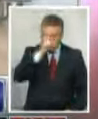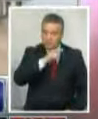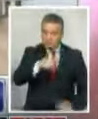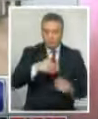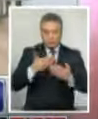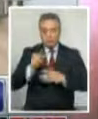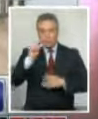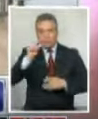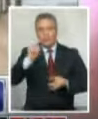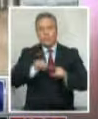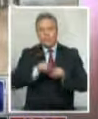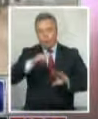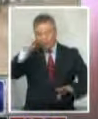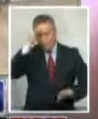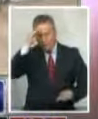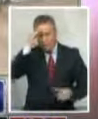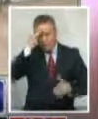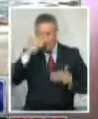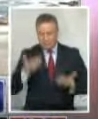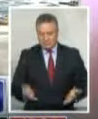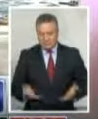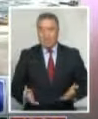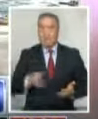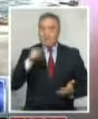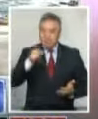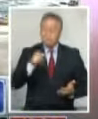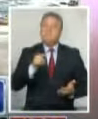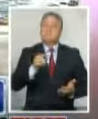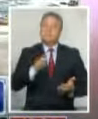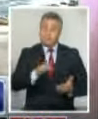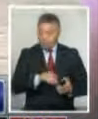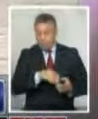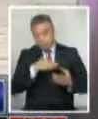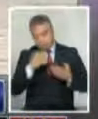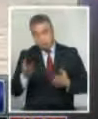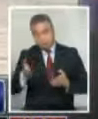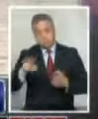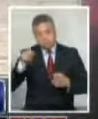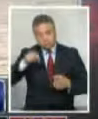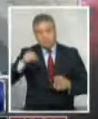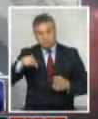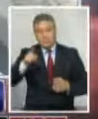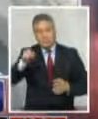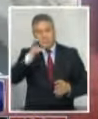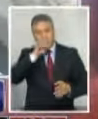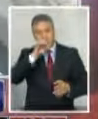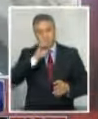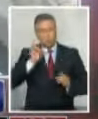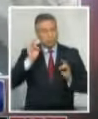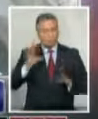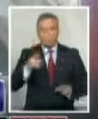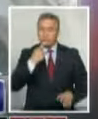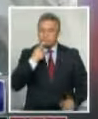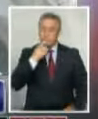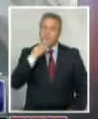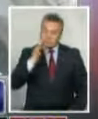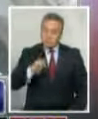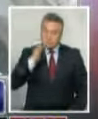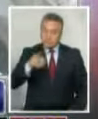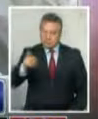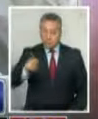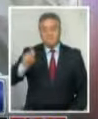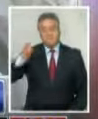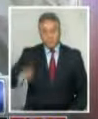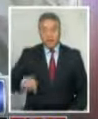voto de confianza. Ese es un elemento. Por otro lado, esta es una tesis que el Perú ha venido sosteniendo desde el día mismo del fallo, y